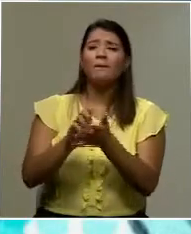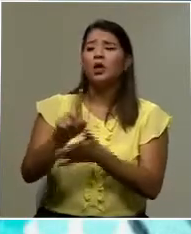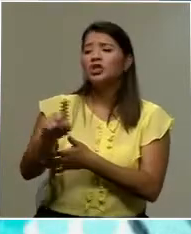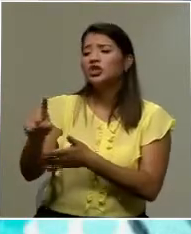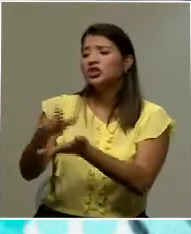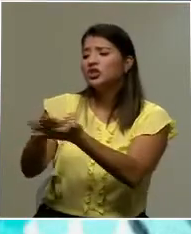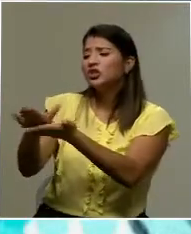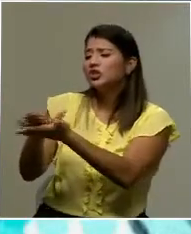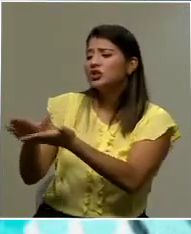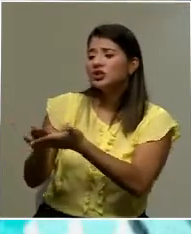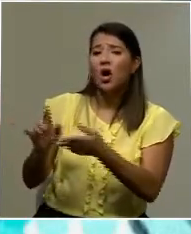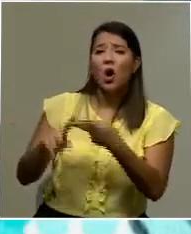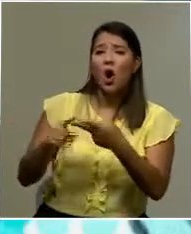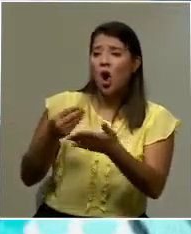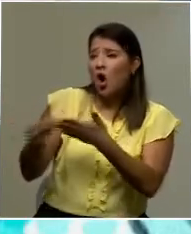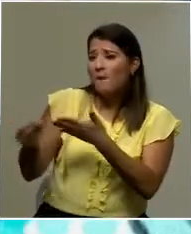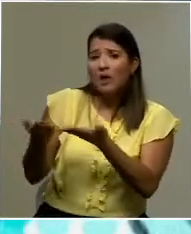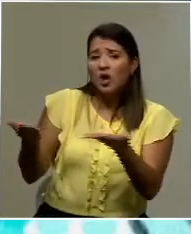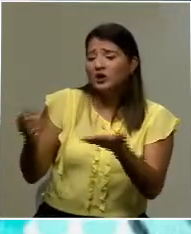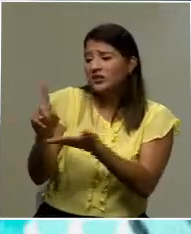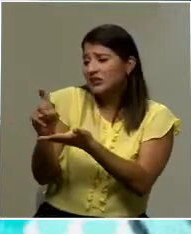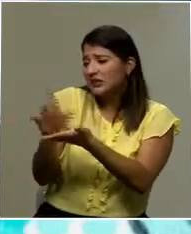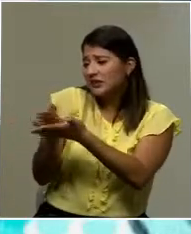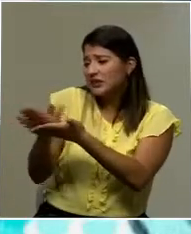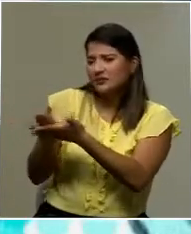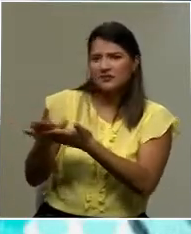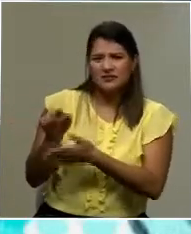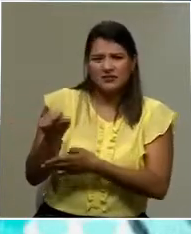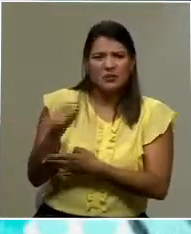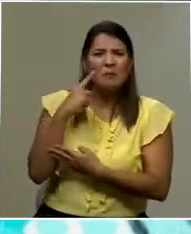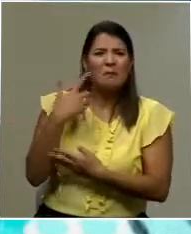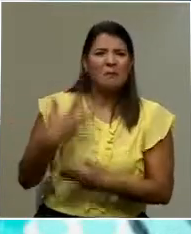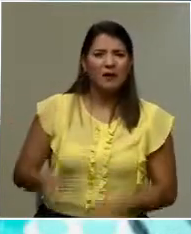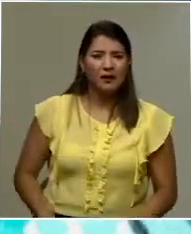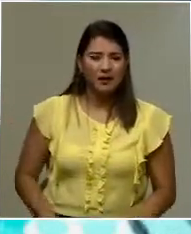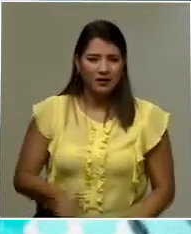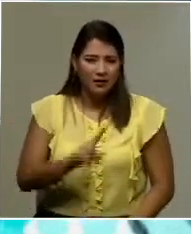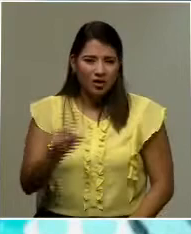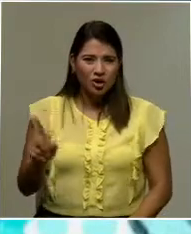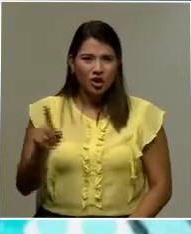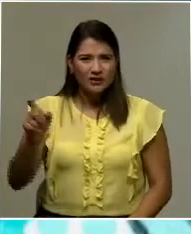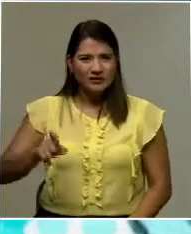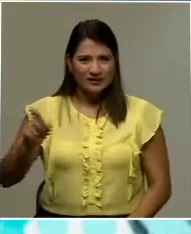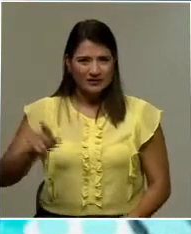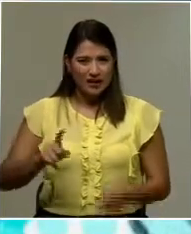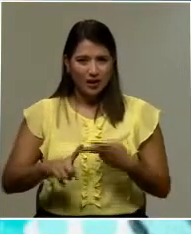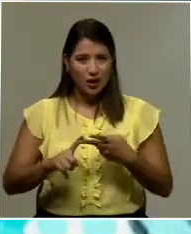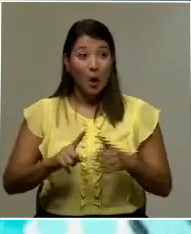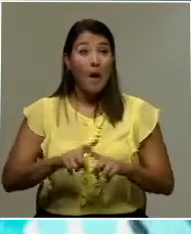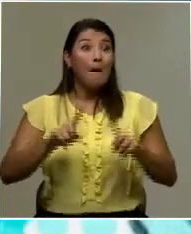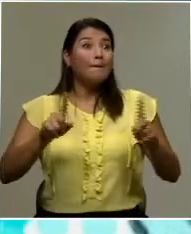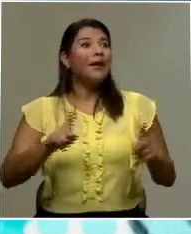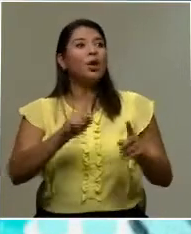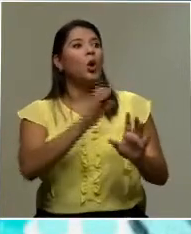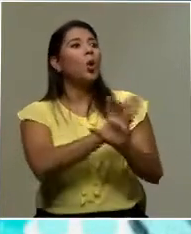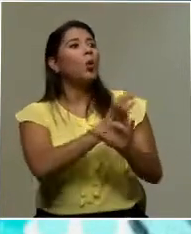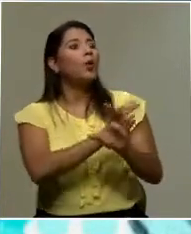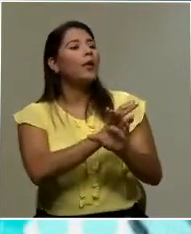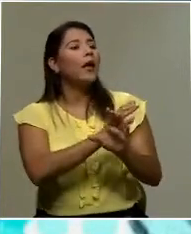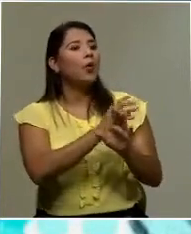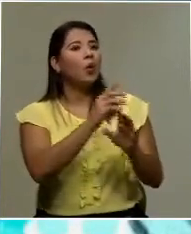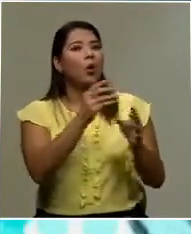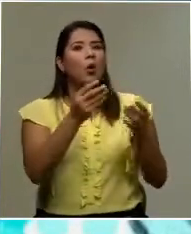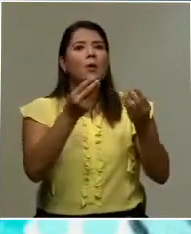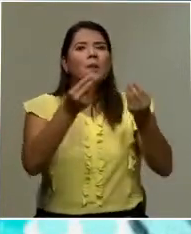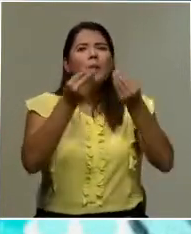cuidado con las mascarillas, ni con llevarlas bien ajustadas, ni con la ventilación, ni hacer cosas al aire libre, no le hemos explicado